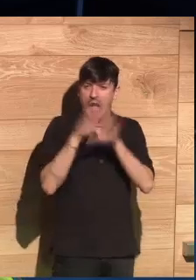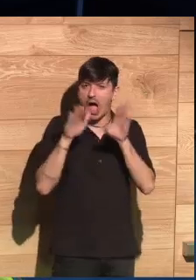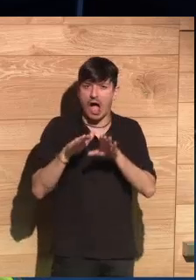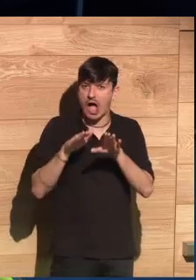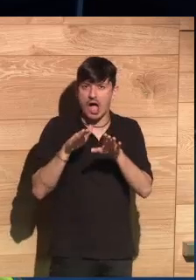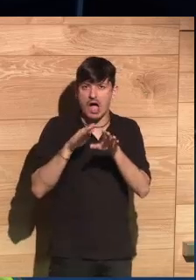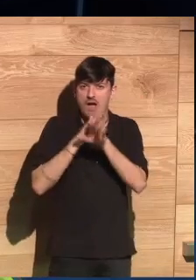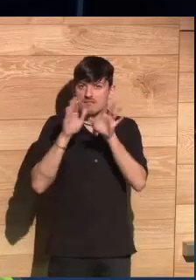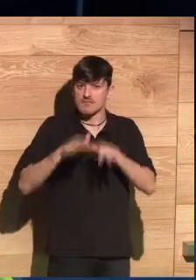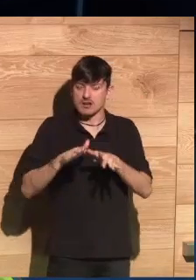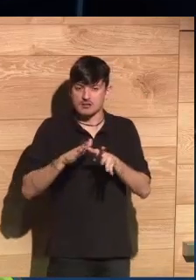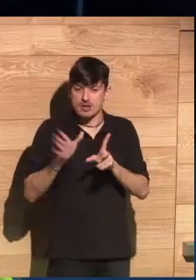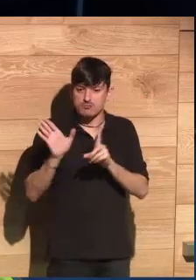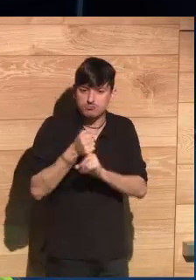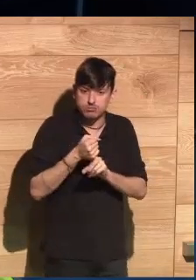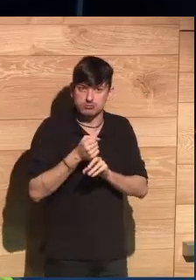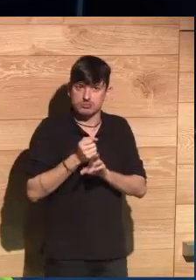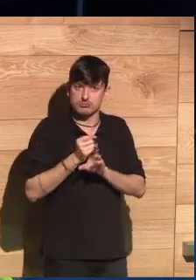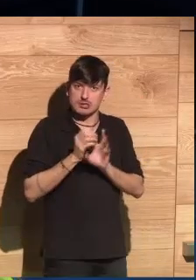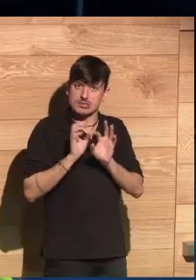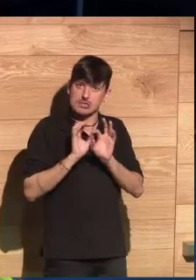encontrar la serenidad. Yo quiero creer